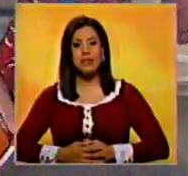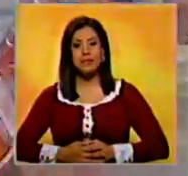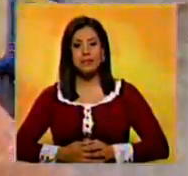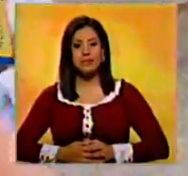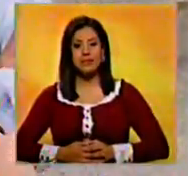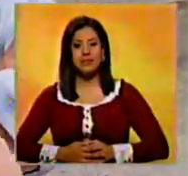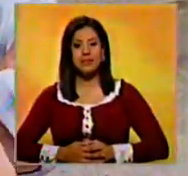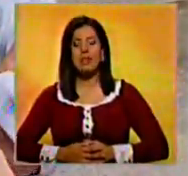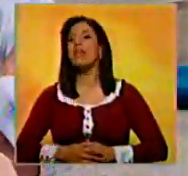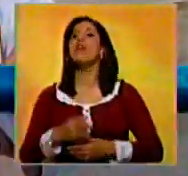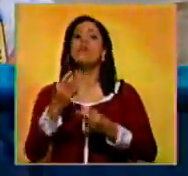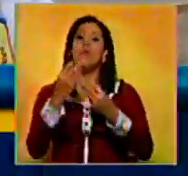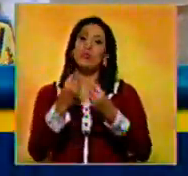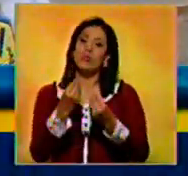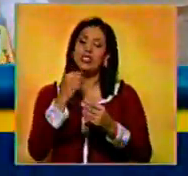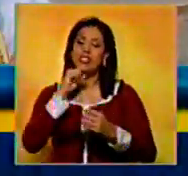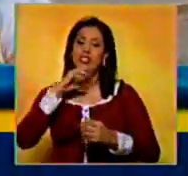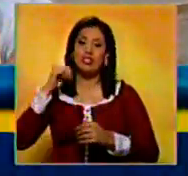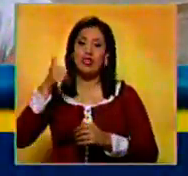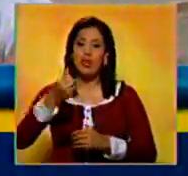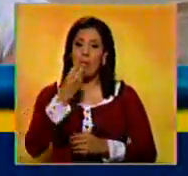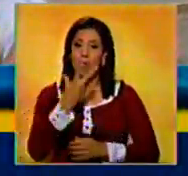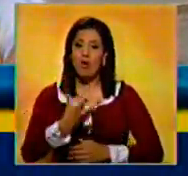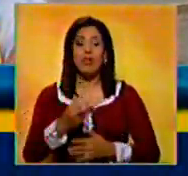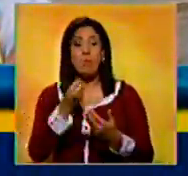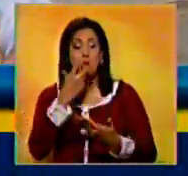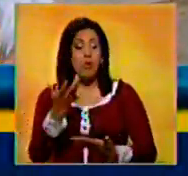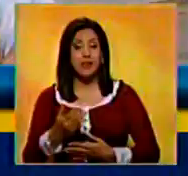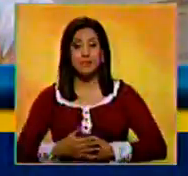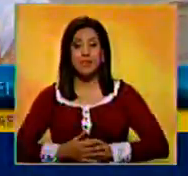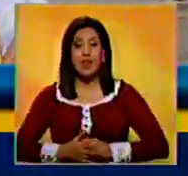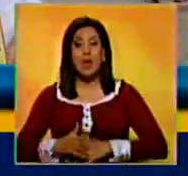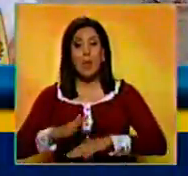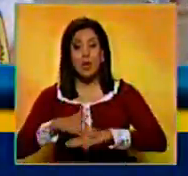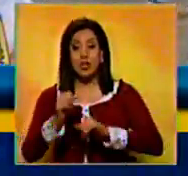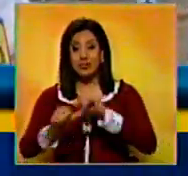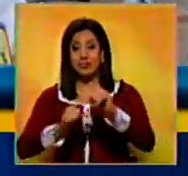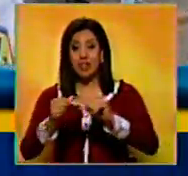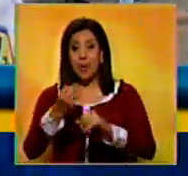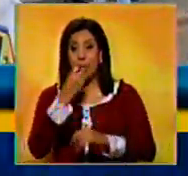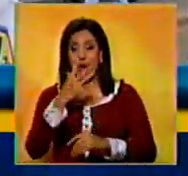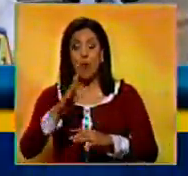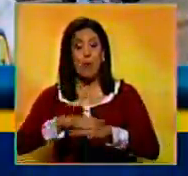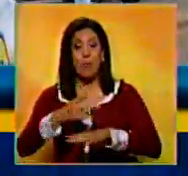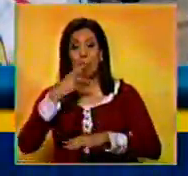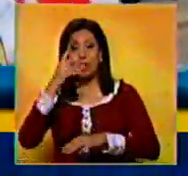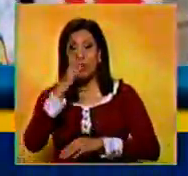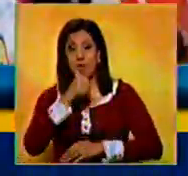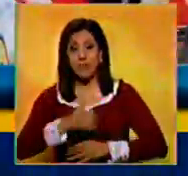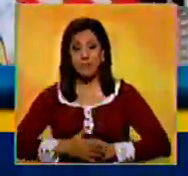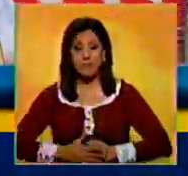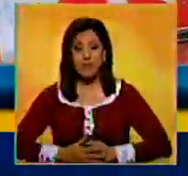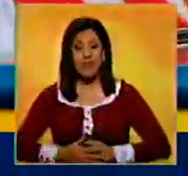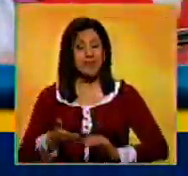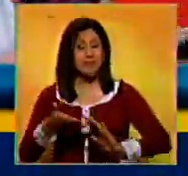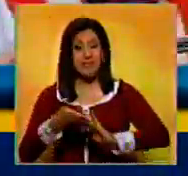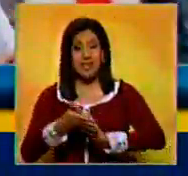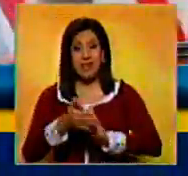Comenta muy buena la tradición y es buena y se mantendrá mientras que no se politice